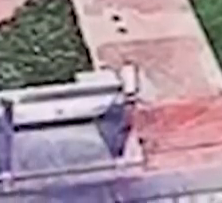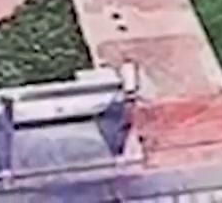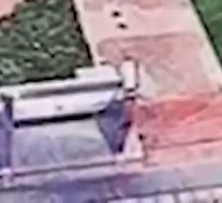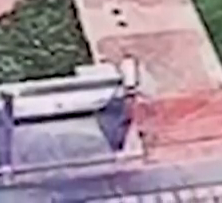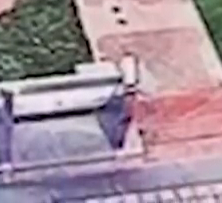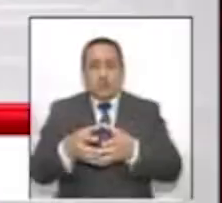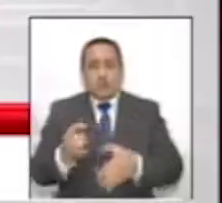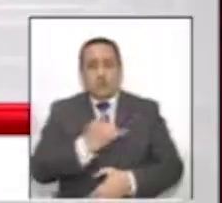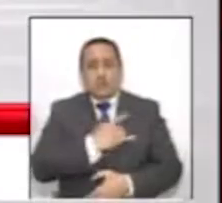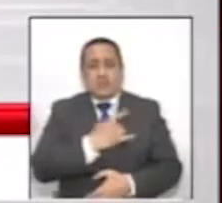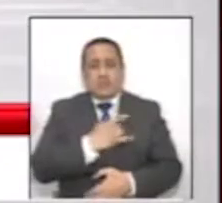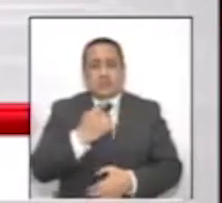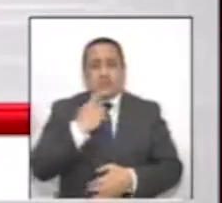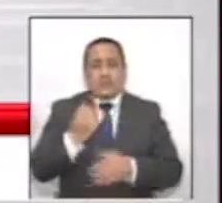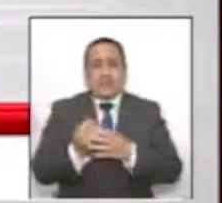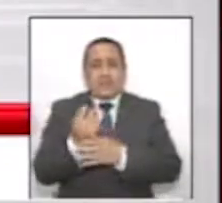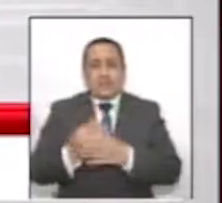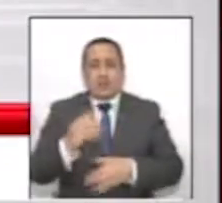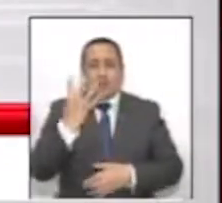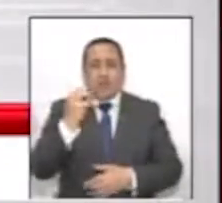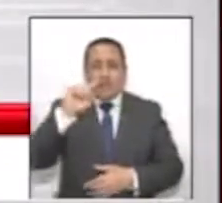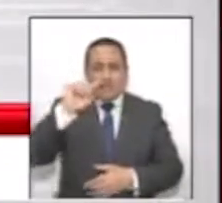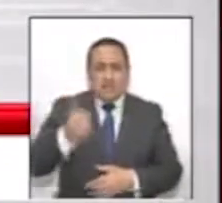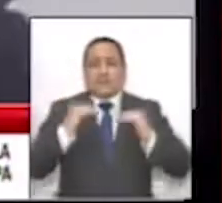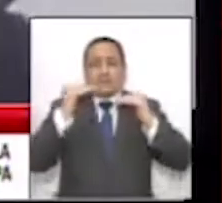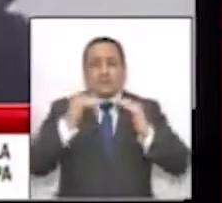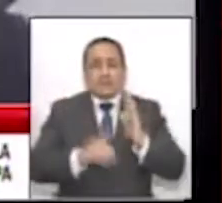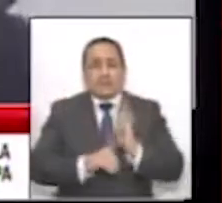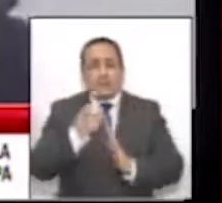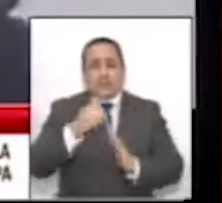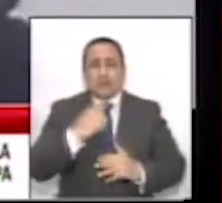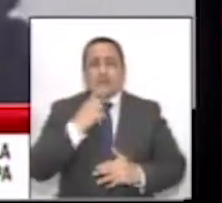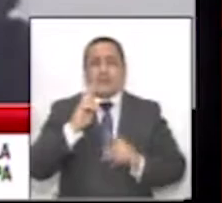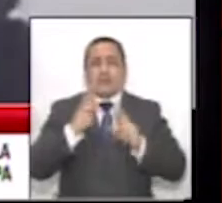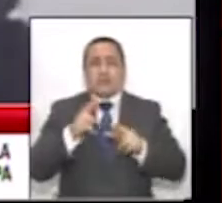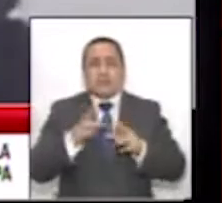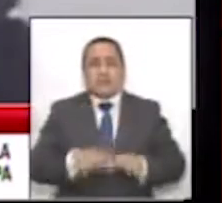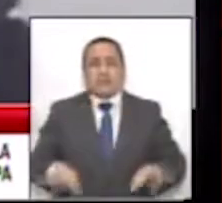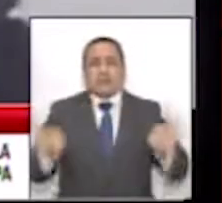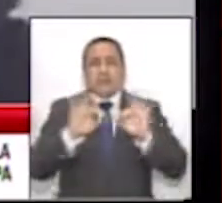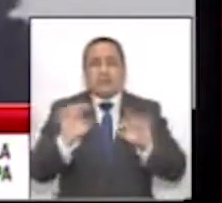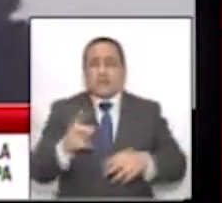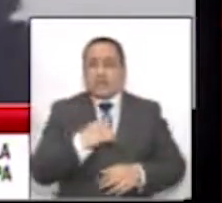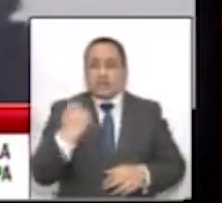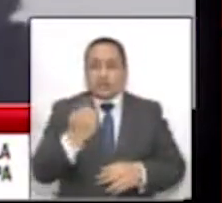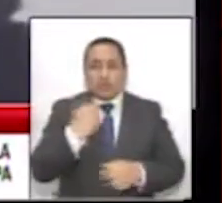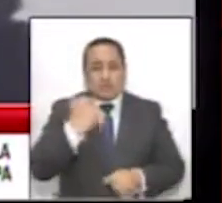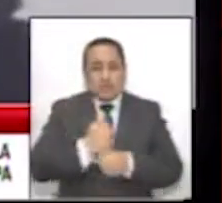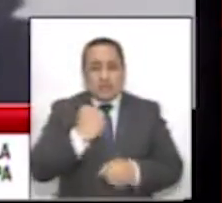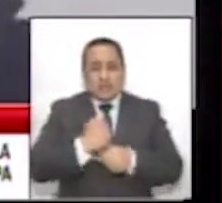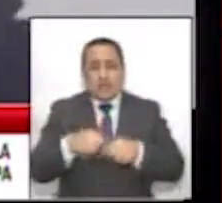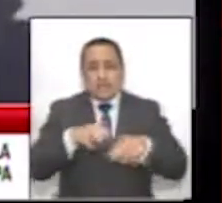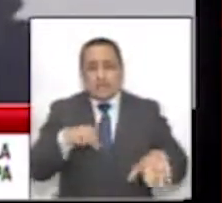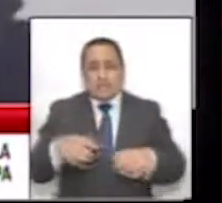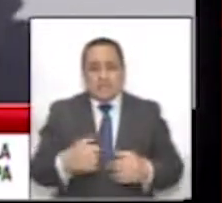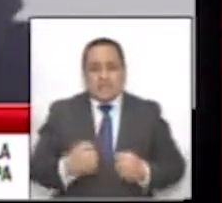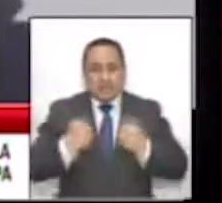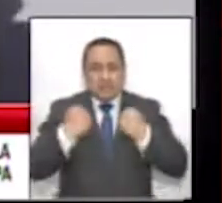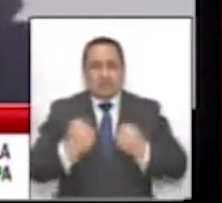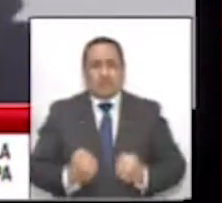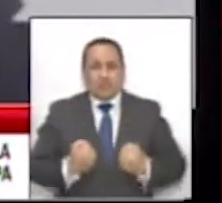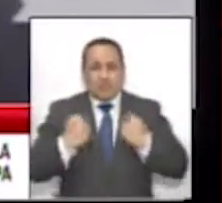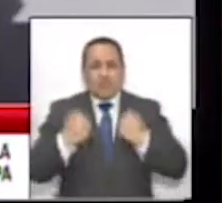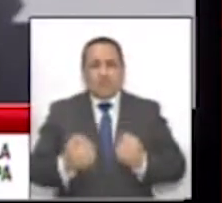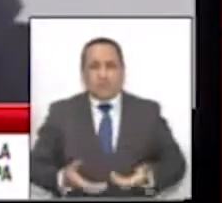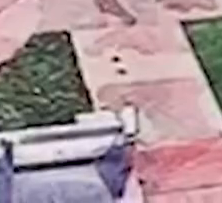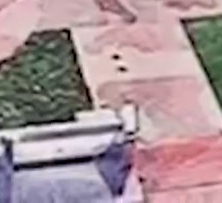comunidad académica de 40.000 estudiantes activos. Resulta de suma importancia que todo el trabajo realizado y los esfuerzos